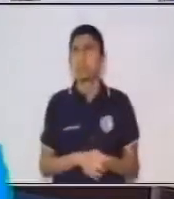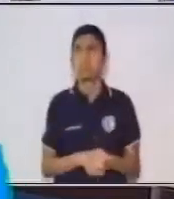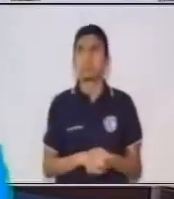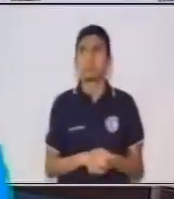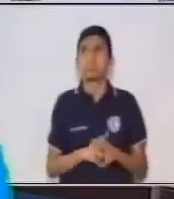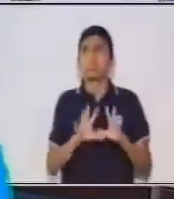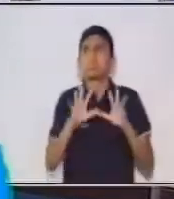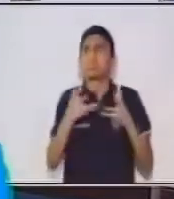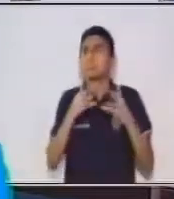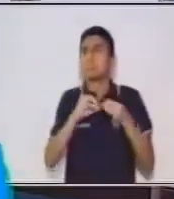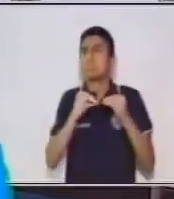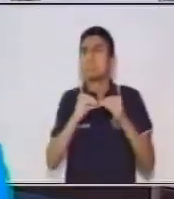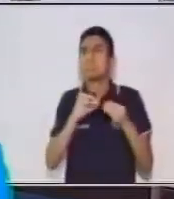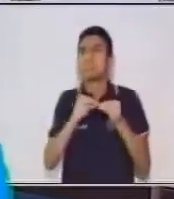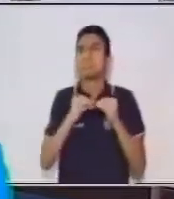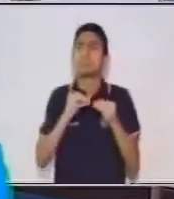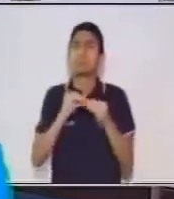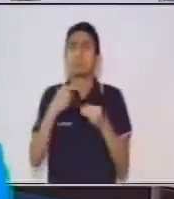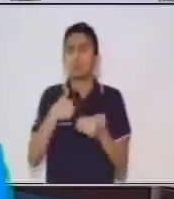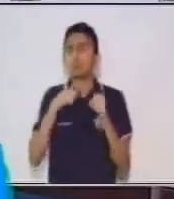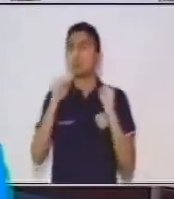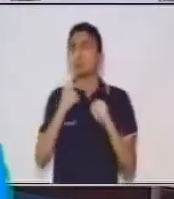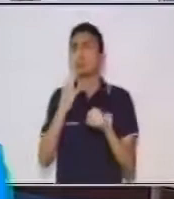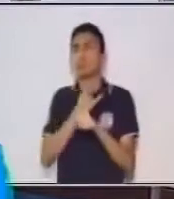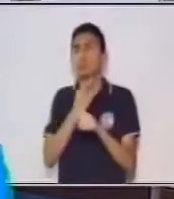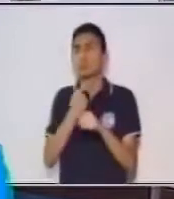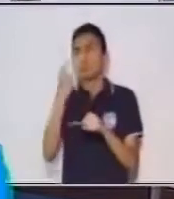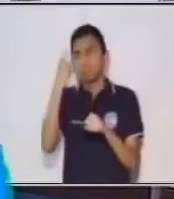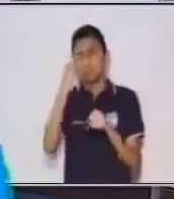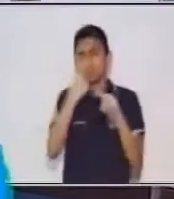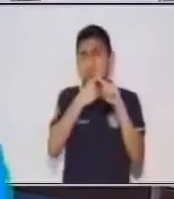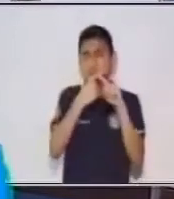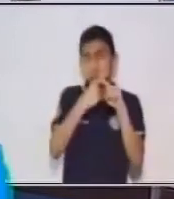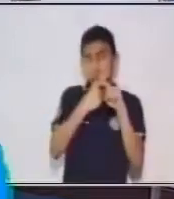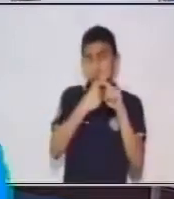¿Qué números multiplicados nos dan